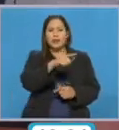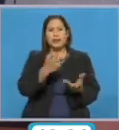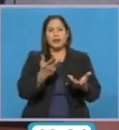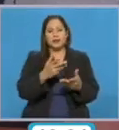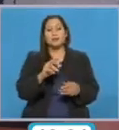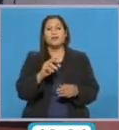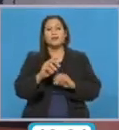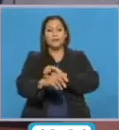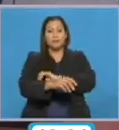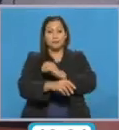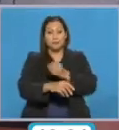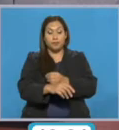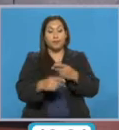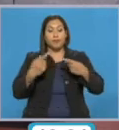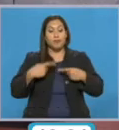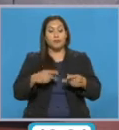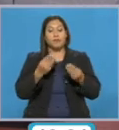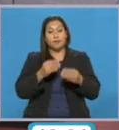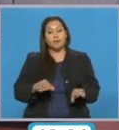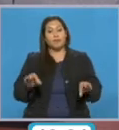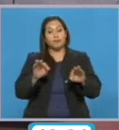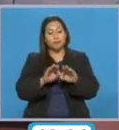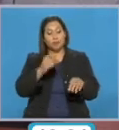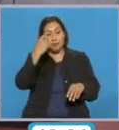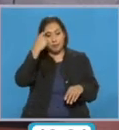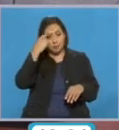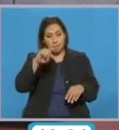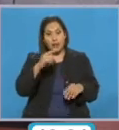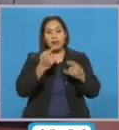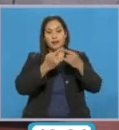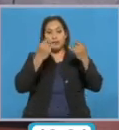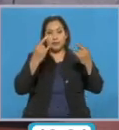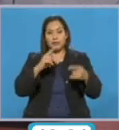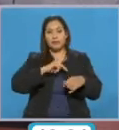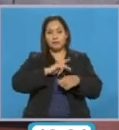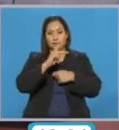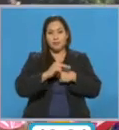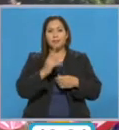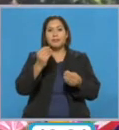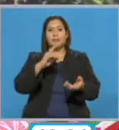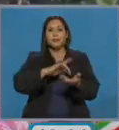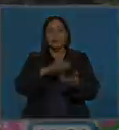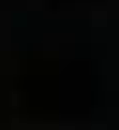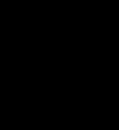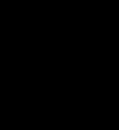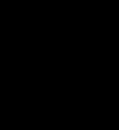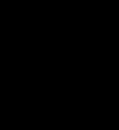Álvaro Obregón, un personaje muy importante para el trazo de la historia de nuestro país. Muchas gracias, Miriam. Gracias a ustedes. Gracias, Miriam.